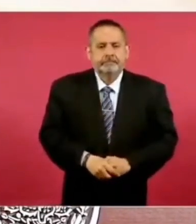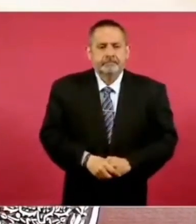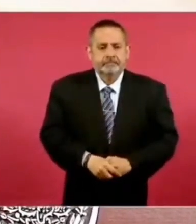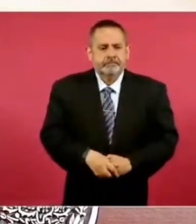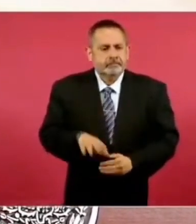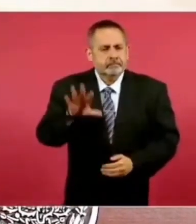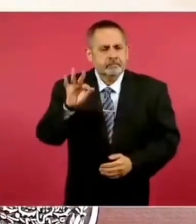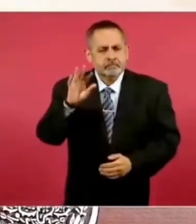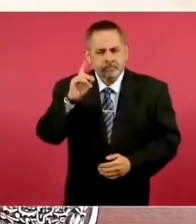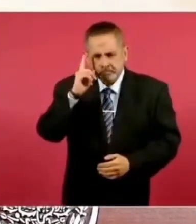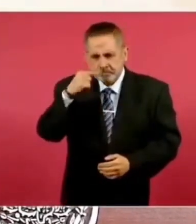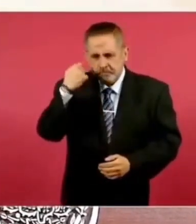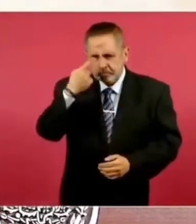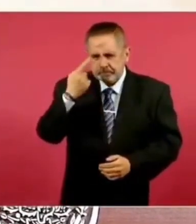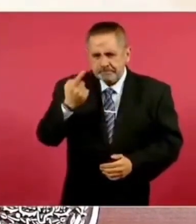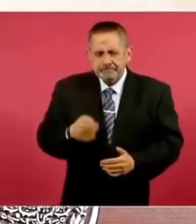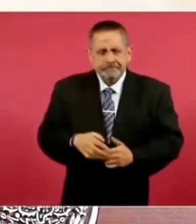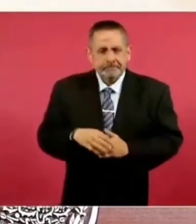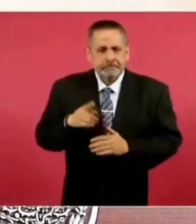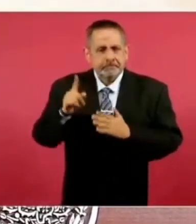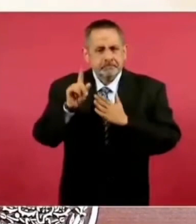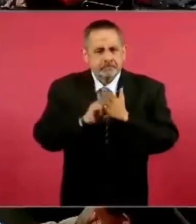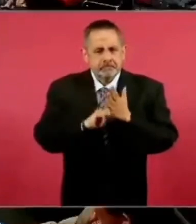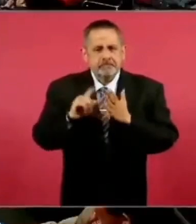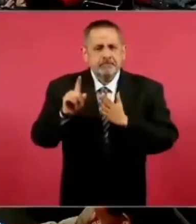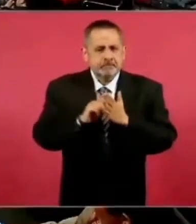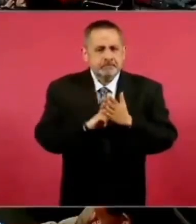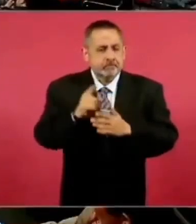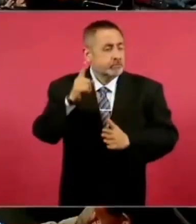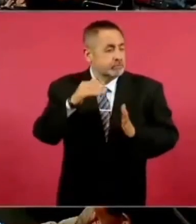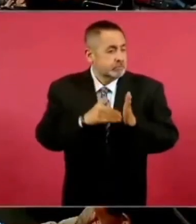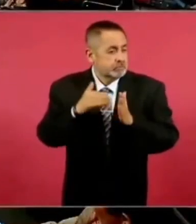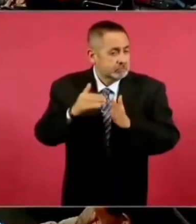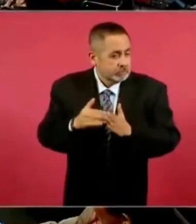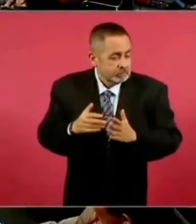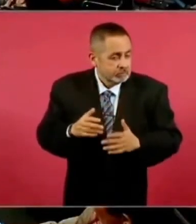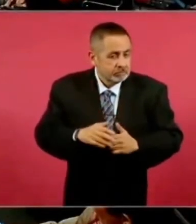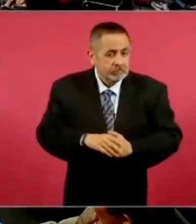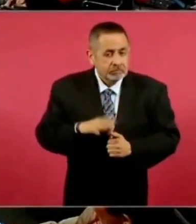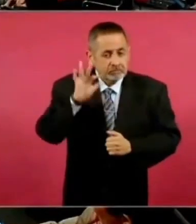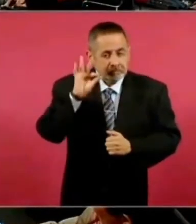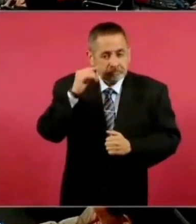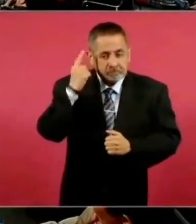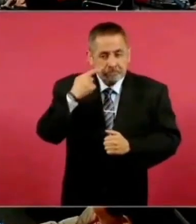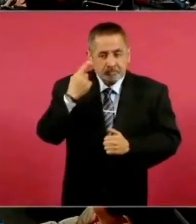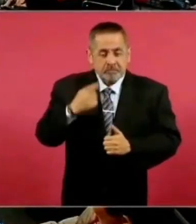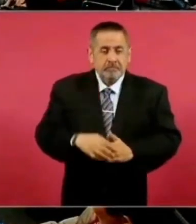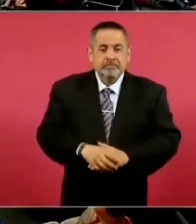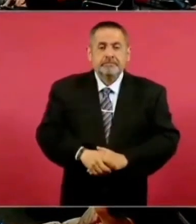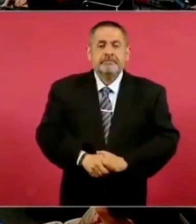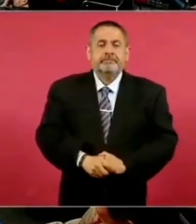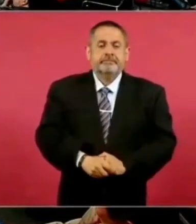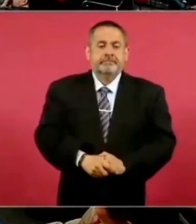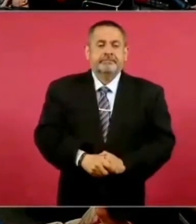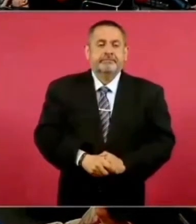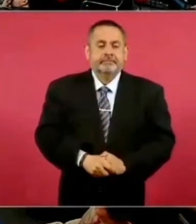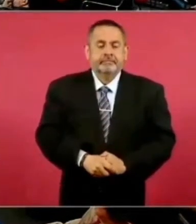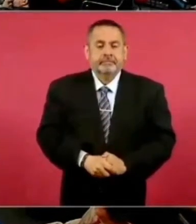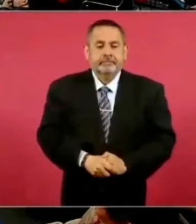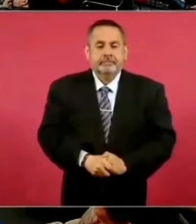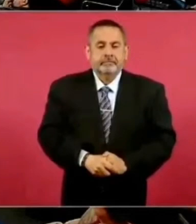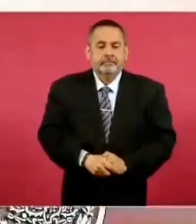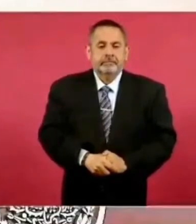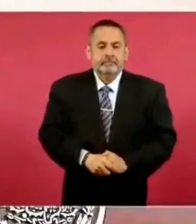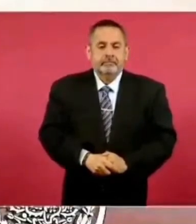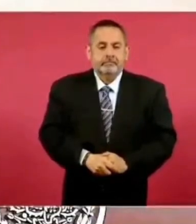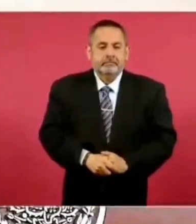¿40 horas al mes? 1 millón. Ya no trabaja un obrero